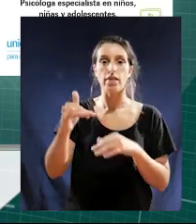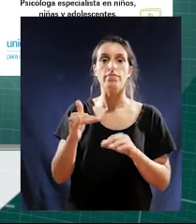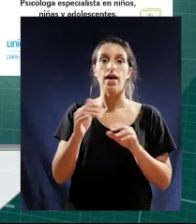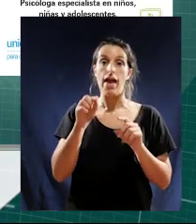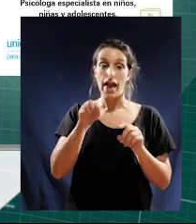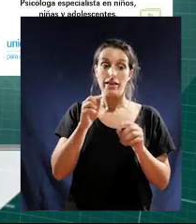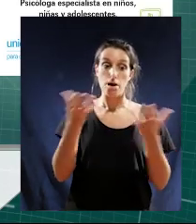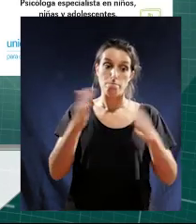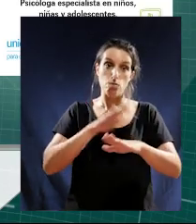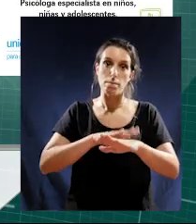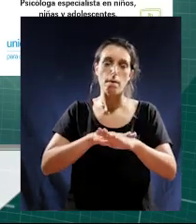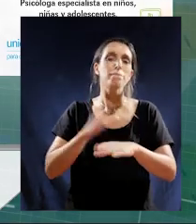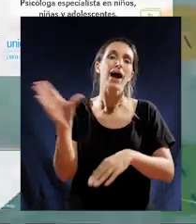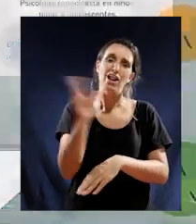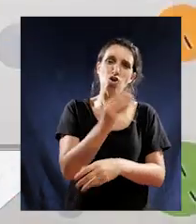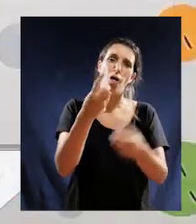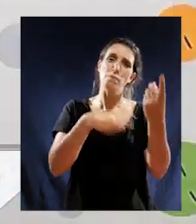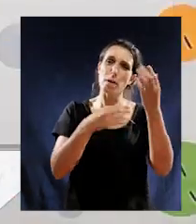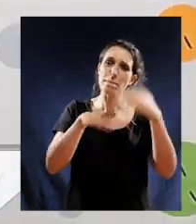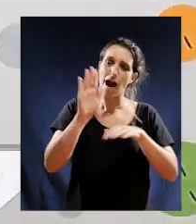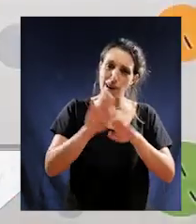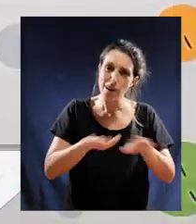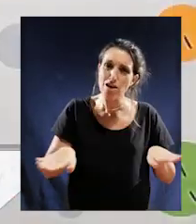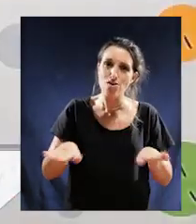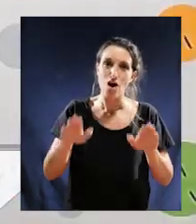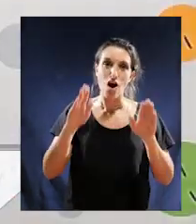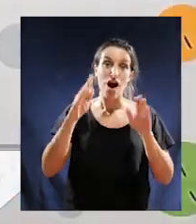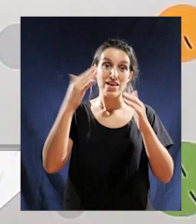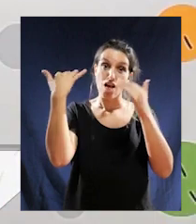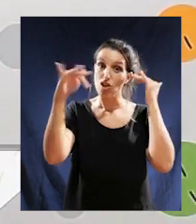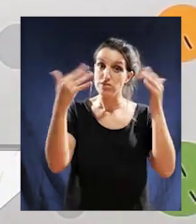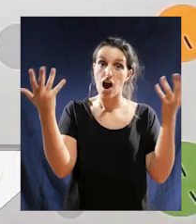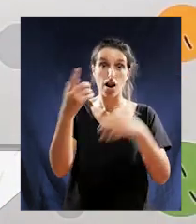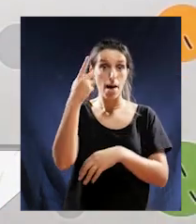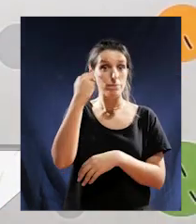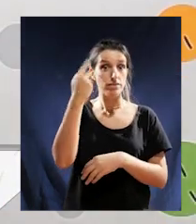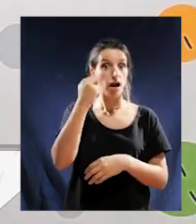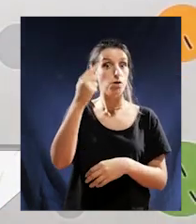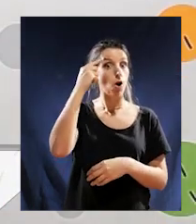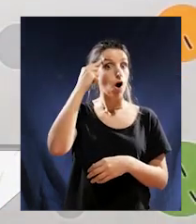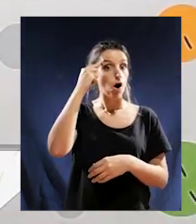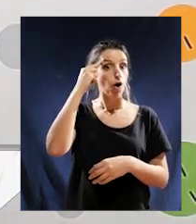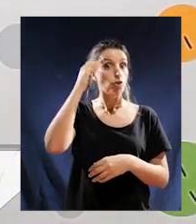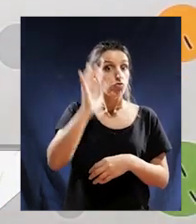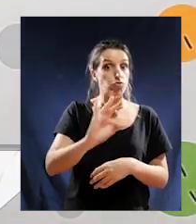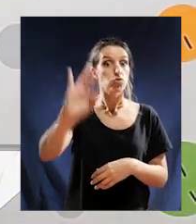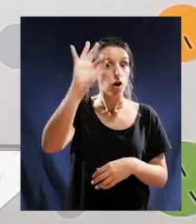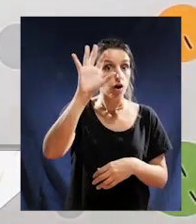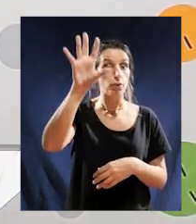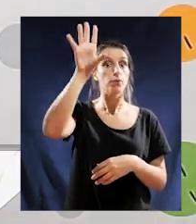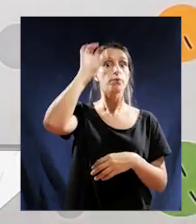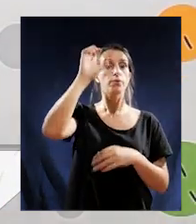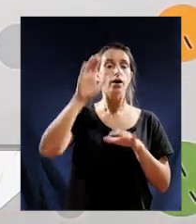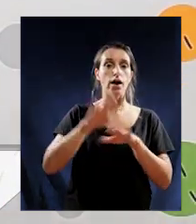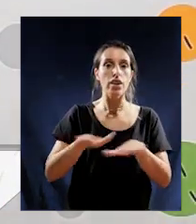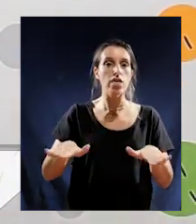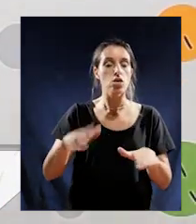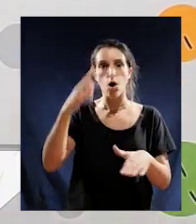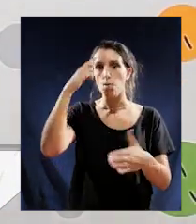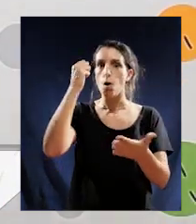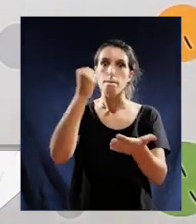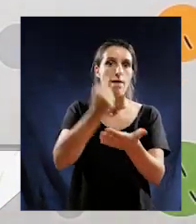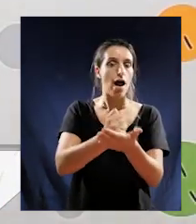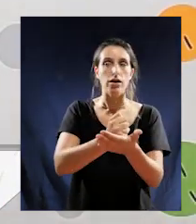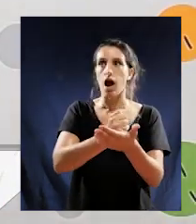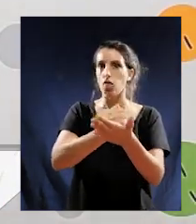para los más chicos para los niños y para las adolescentes seguramente esto sea para todos pero para ellos esto va a ser una experiencia